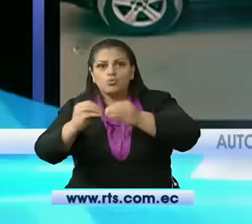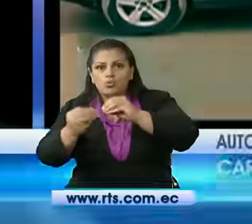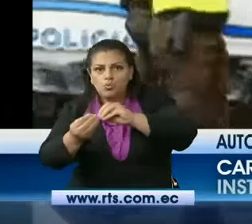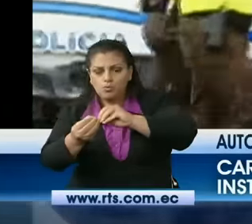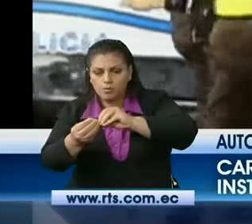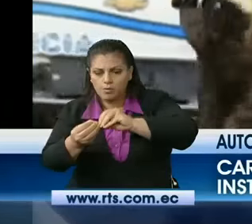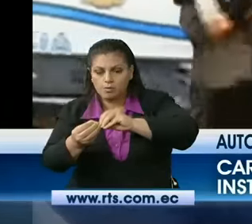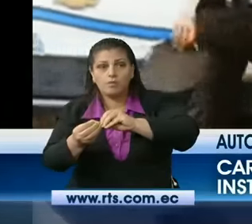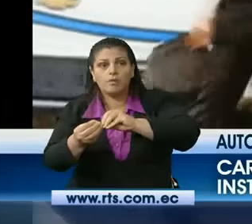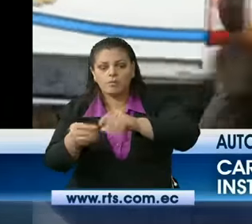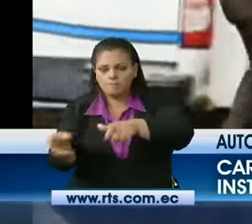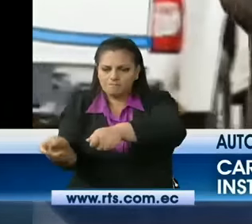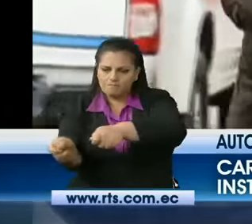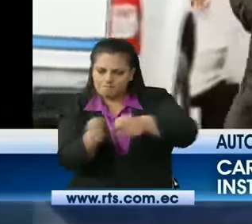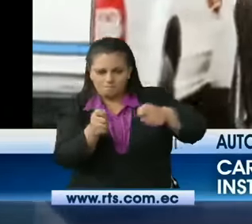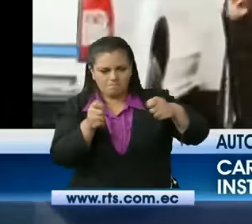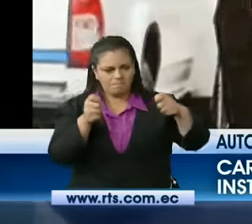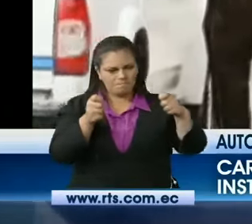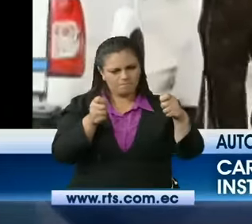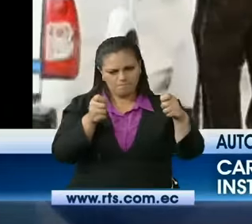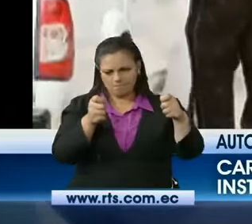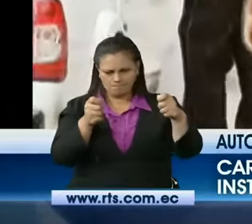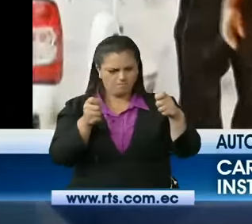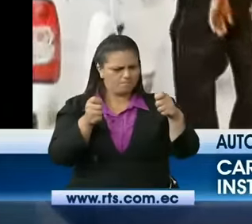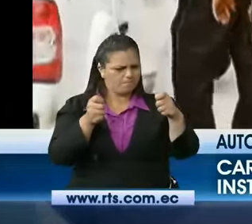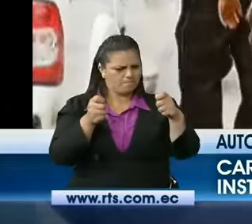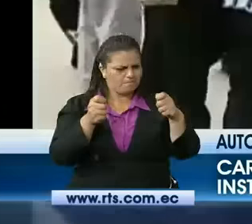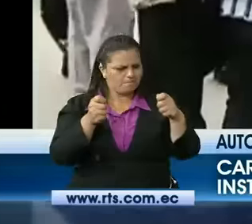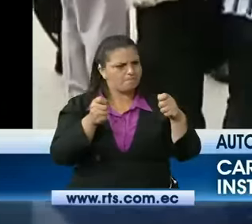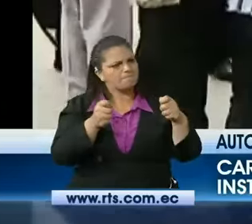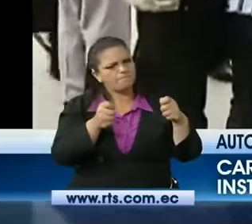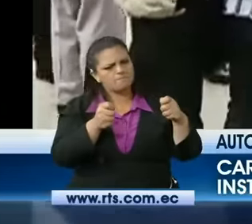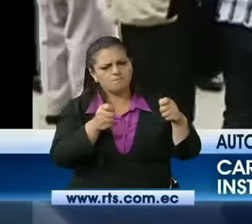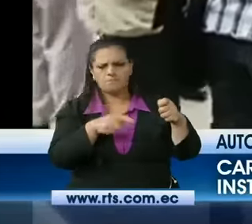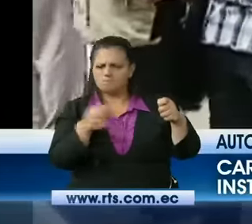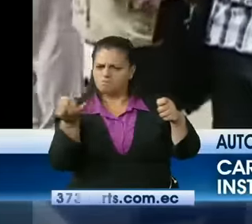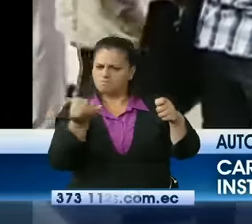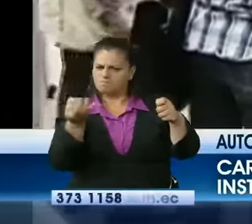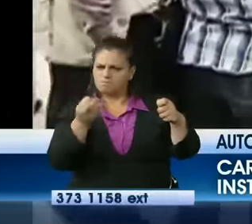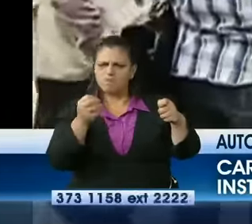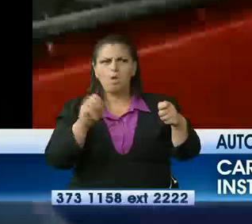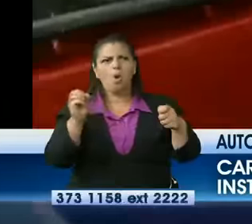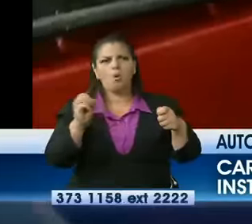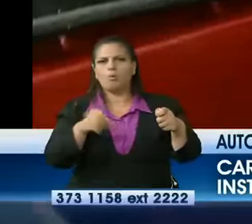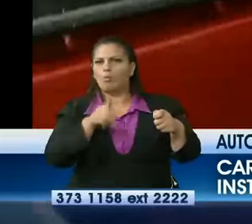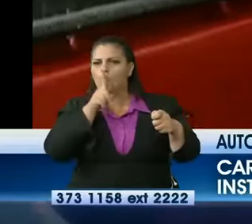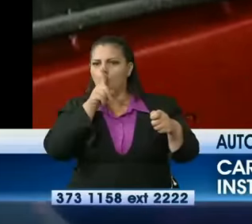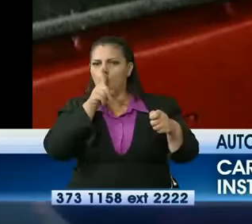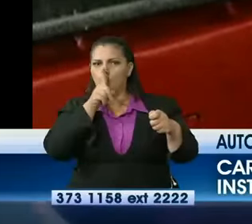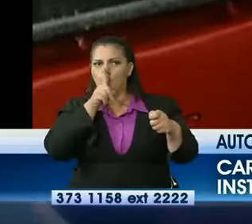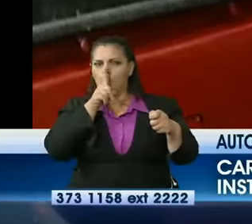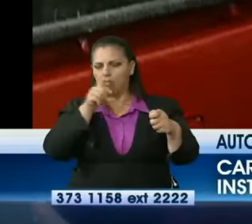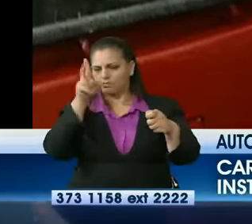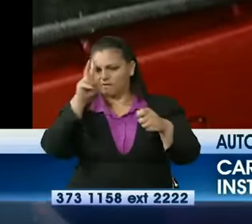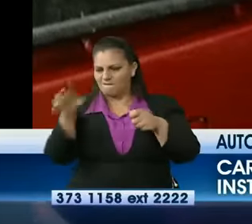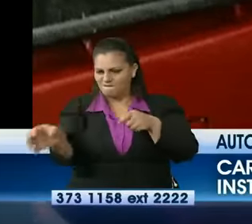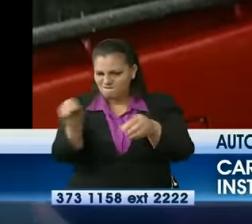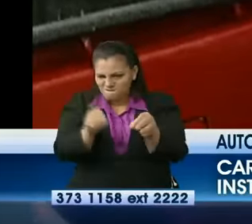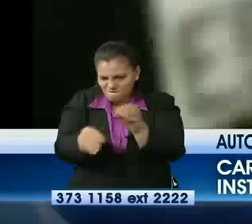suplantados. En una operación simultánea en varios sitios y frentes, cuya consigna es disminuir los delitos en